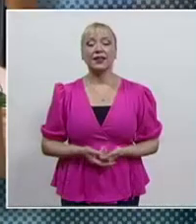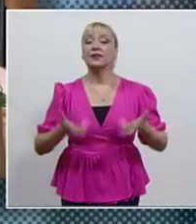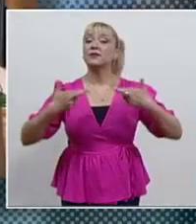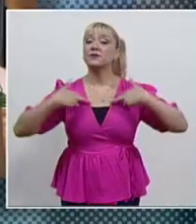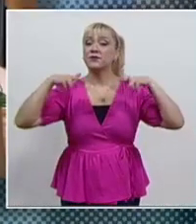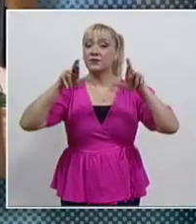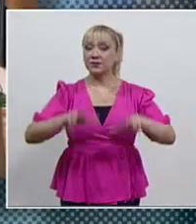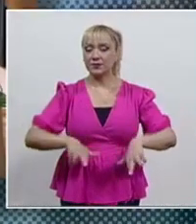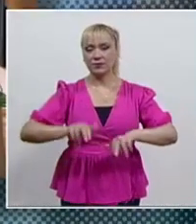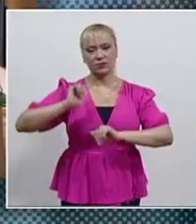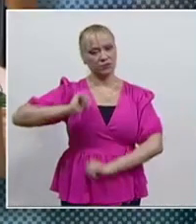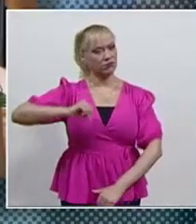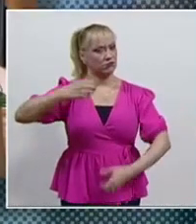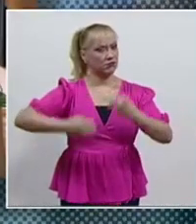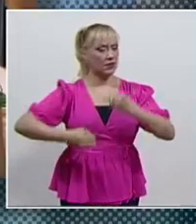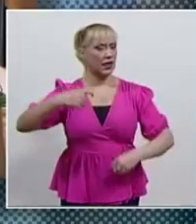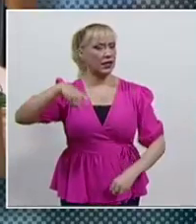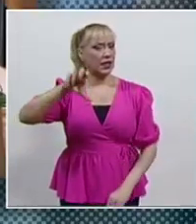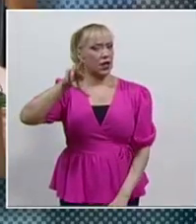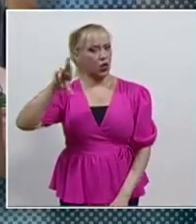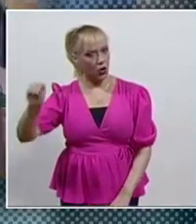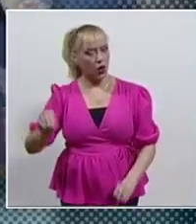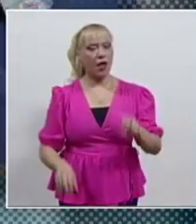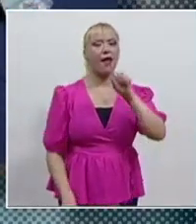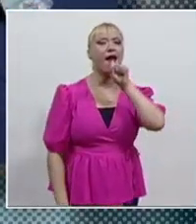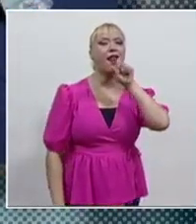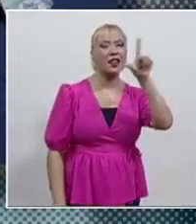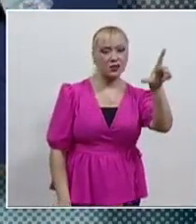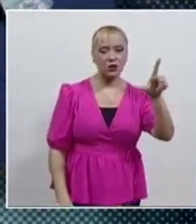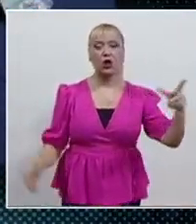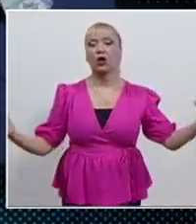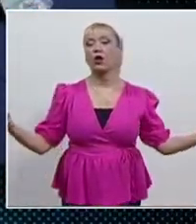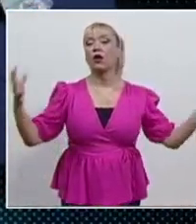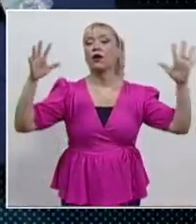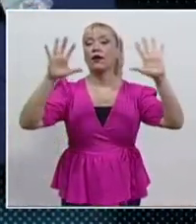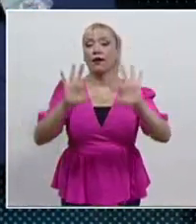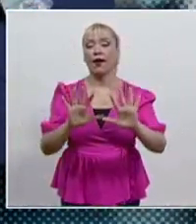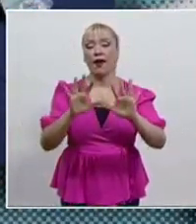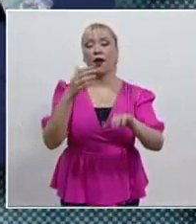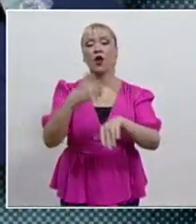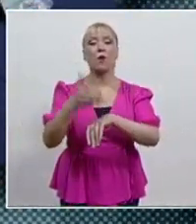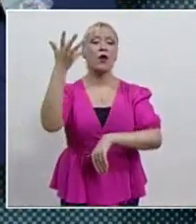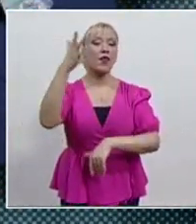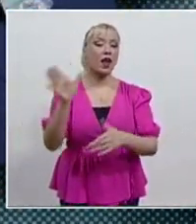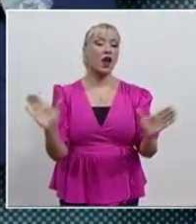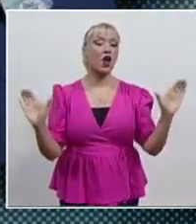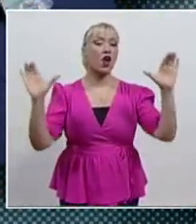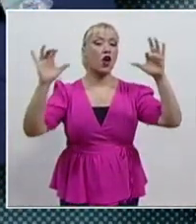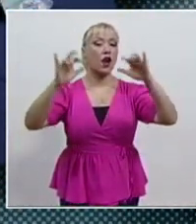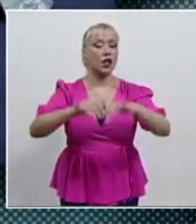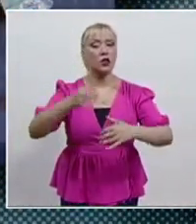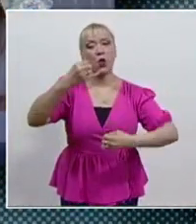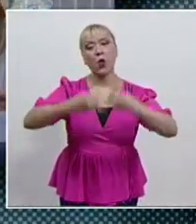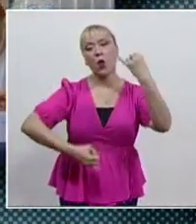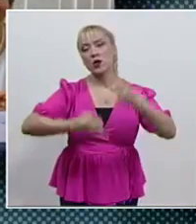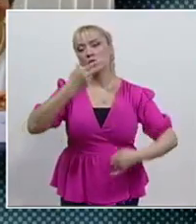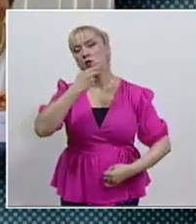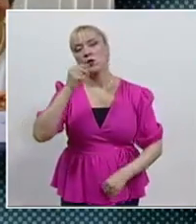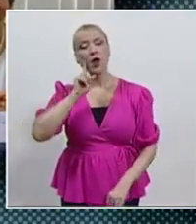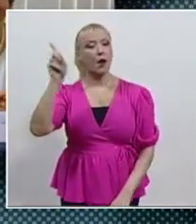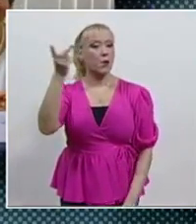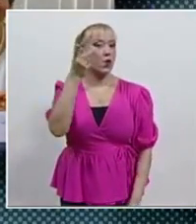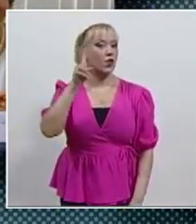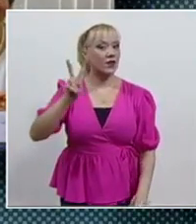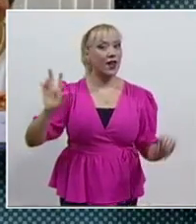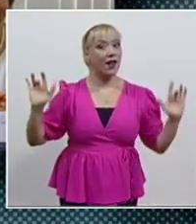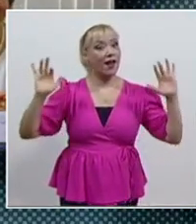Representantes de los poderes judiciales de Quintana Roo y de Jalisco participaron en el 10º Congreso de Juezas y Jueces en Puerto Vallarta.